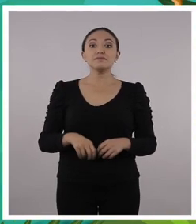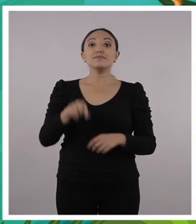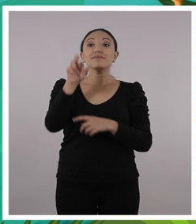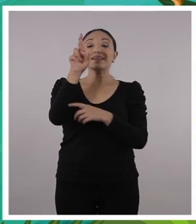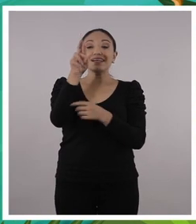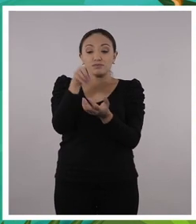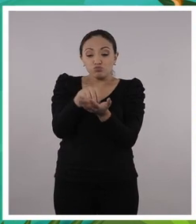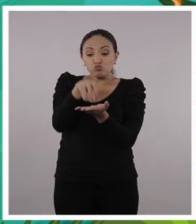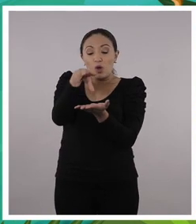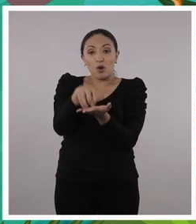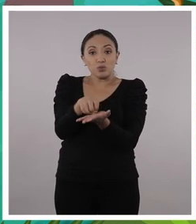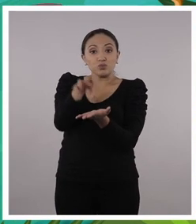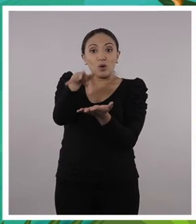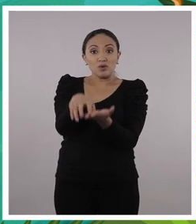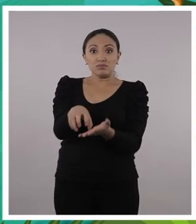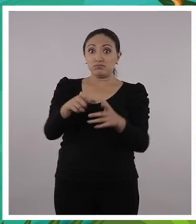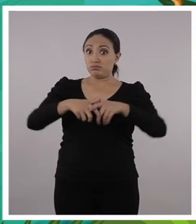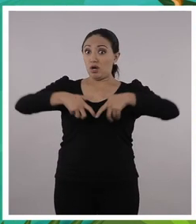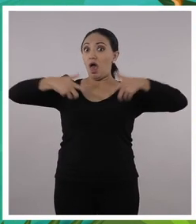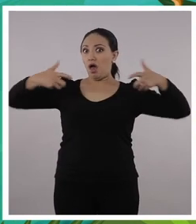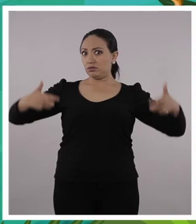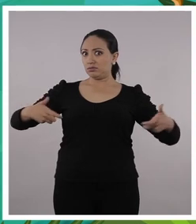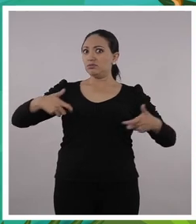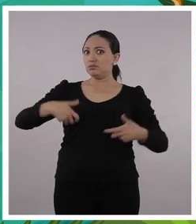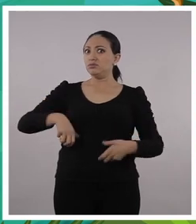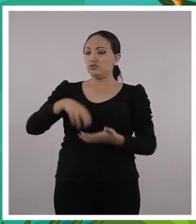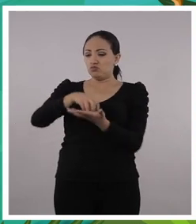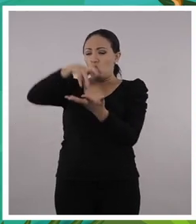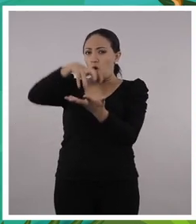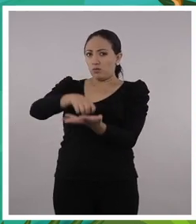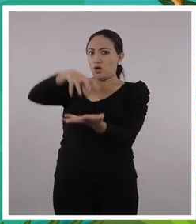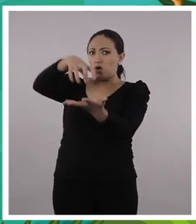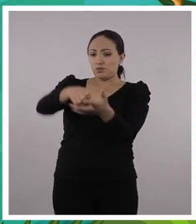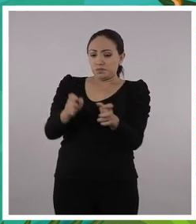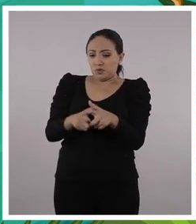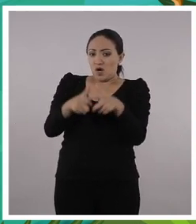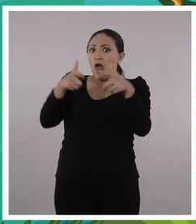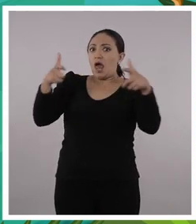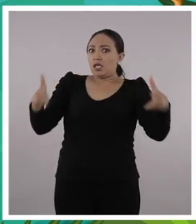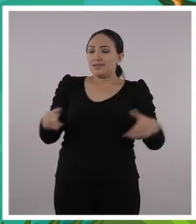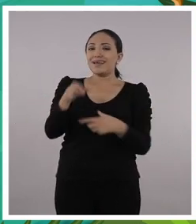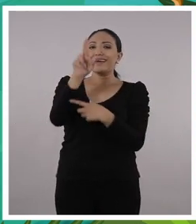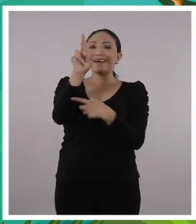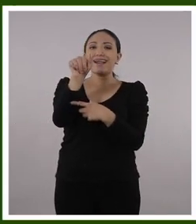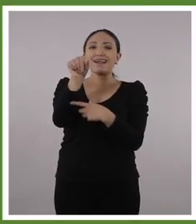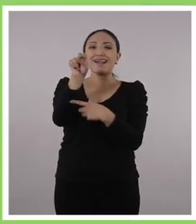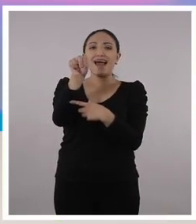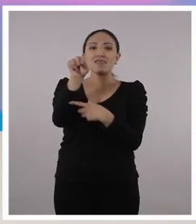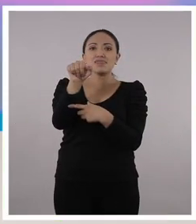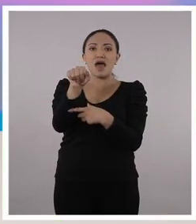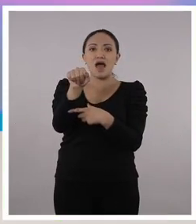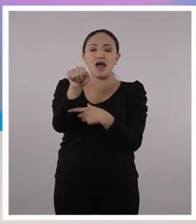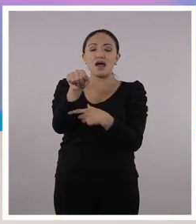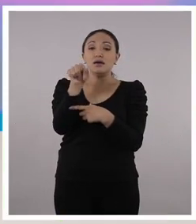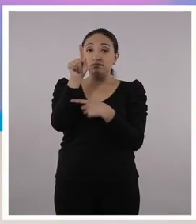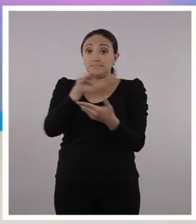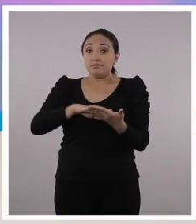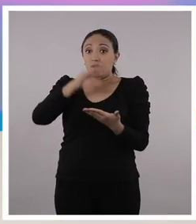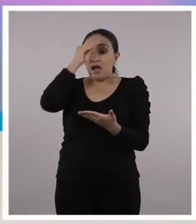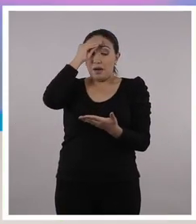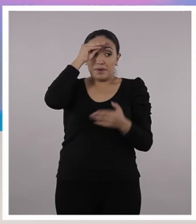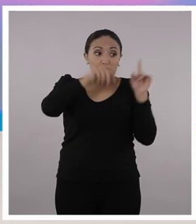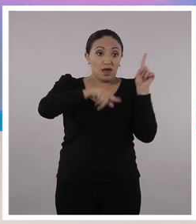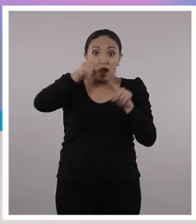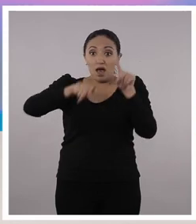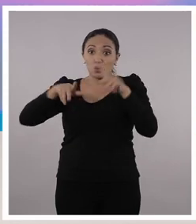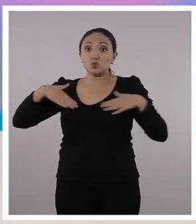¡Wow! ¡Es una rana toro! ¡Sí que es grande! ¿Pueden tratar de imitar ese sonido? ¡Excelente! Hemos